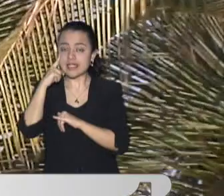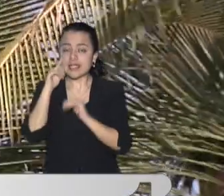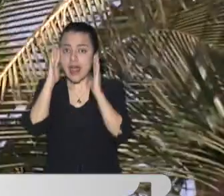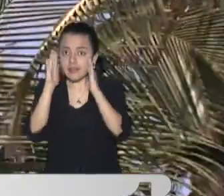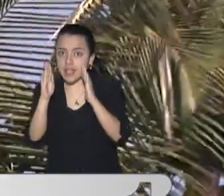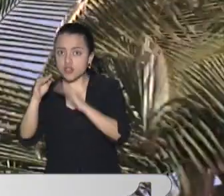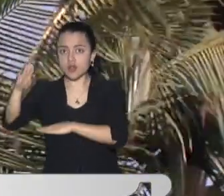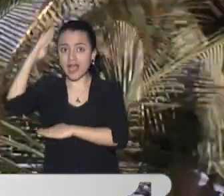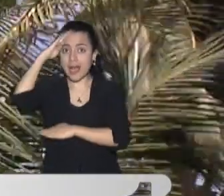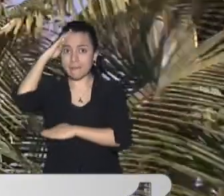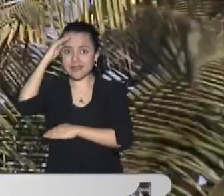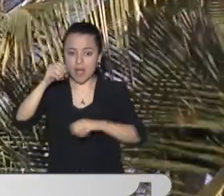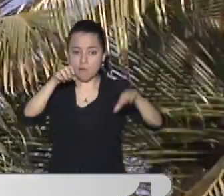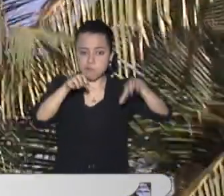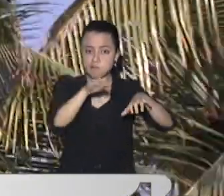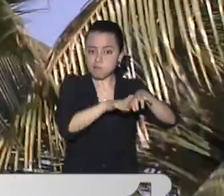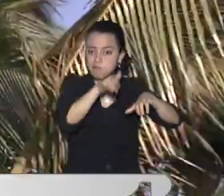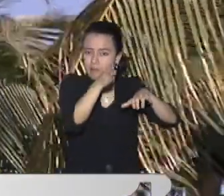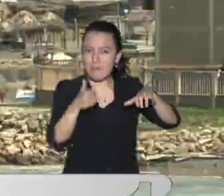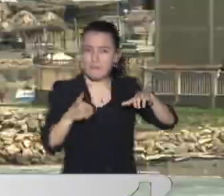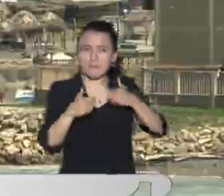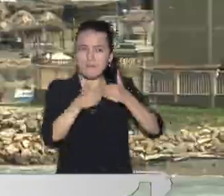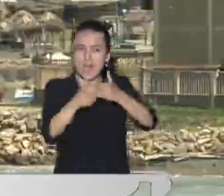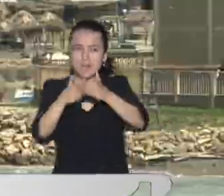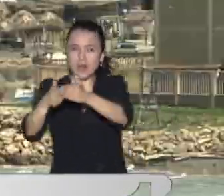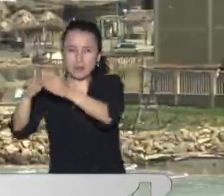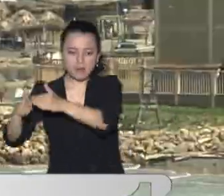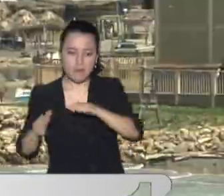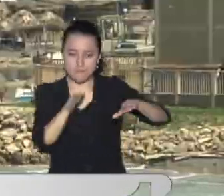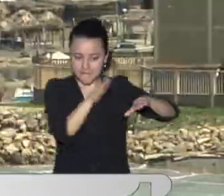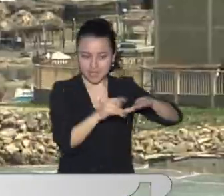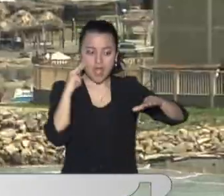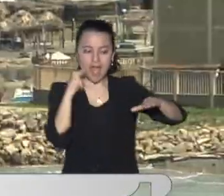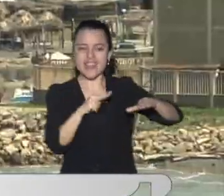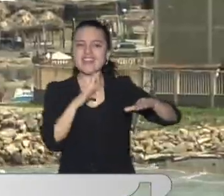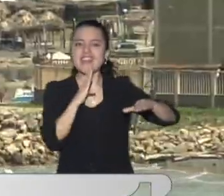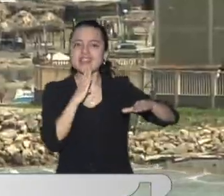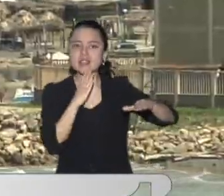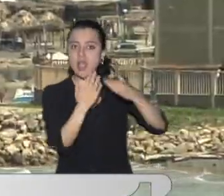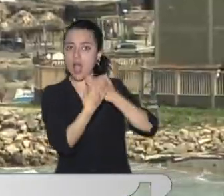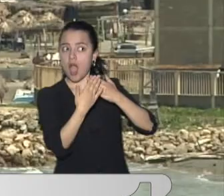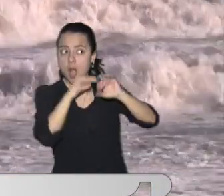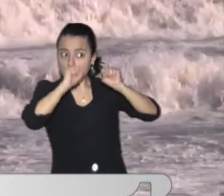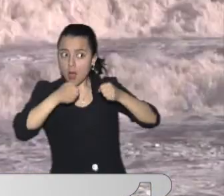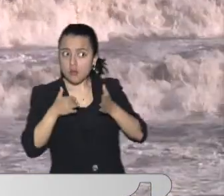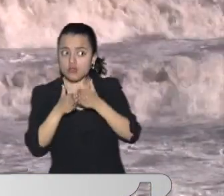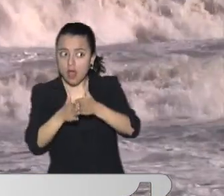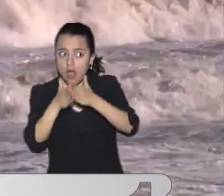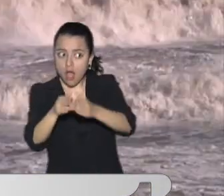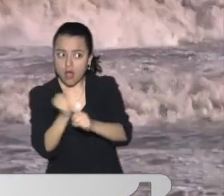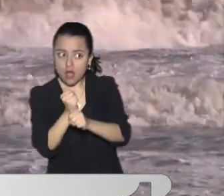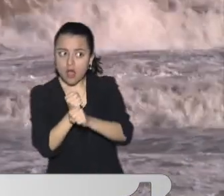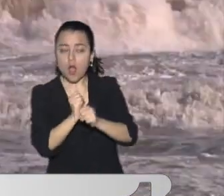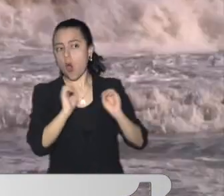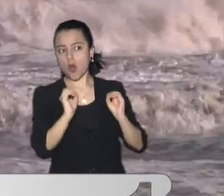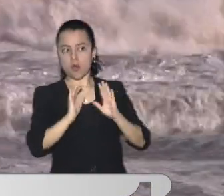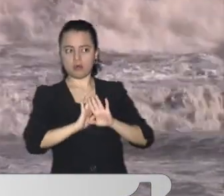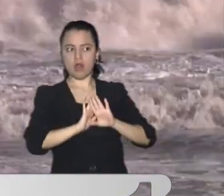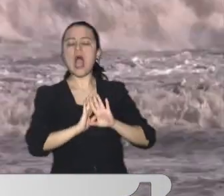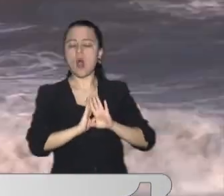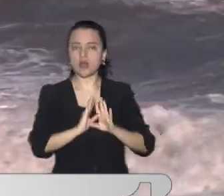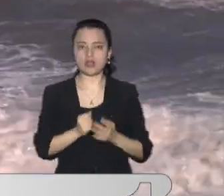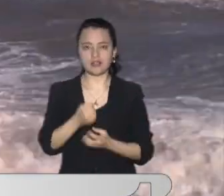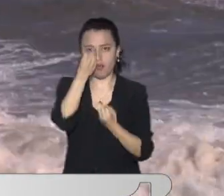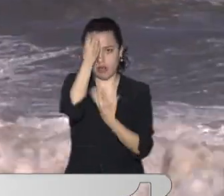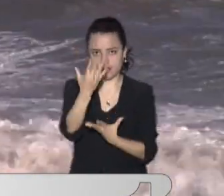Puerto. Se recomendó al Sistema Nacional para la Gestión del Riesgo de Desastres tomar las medidas que se consideren necesarias